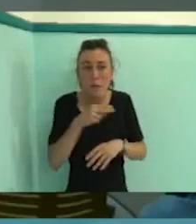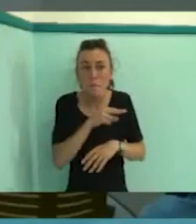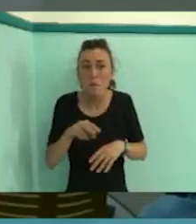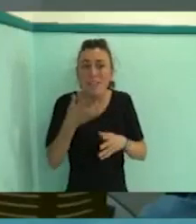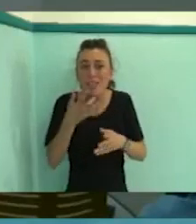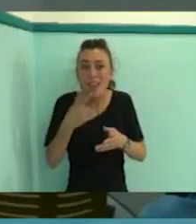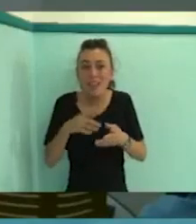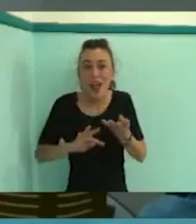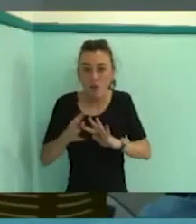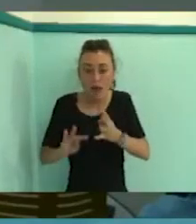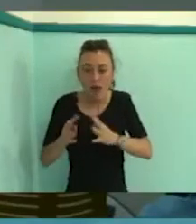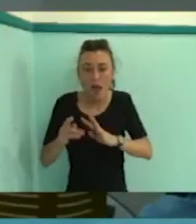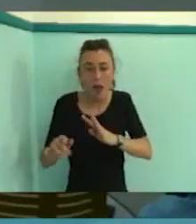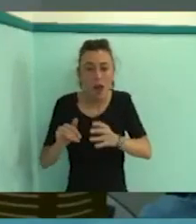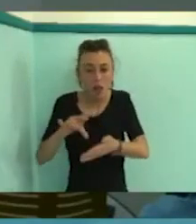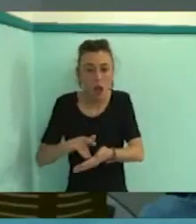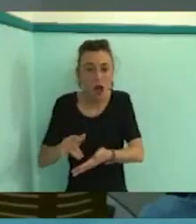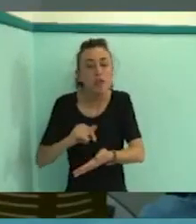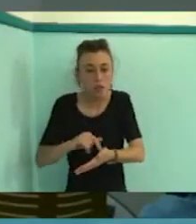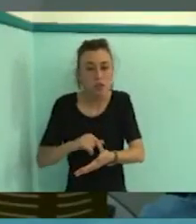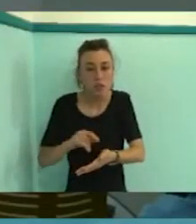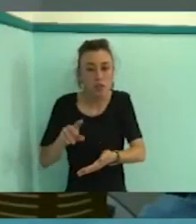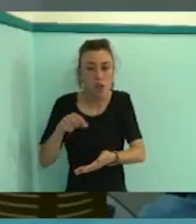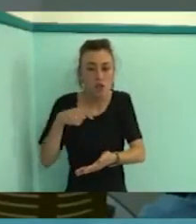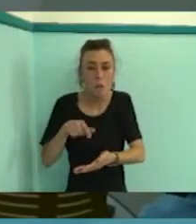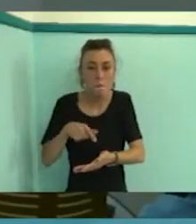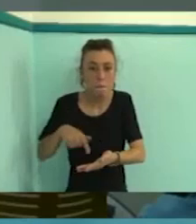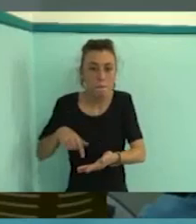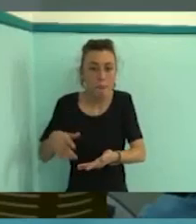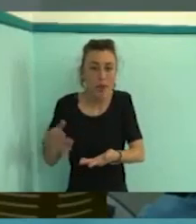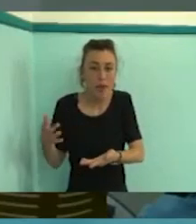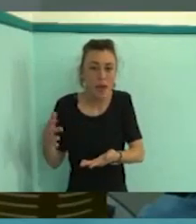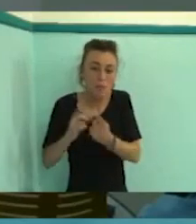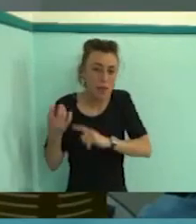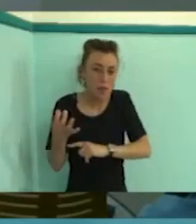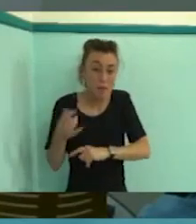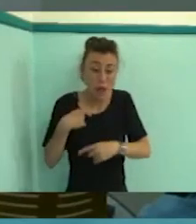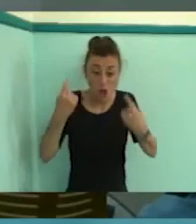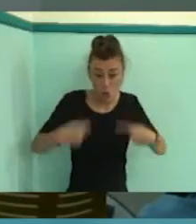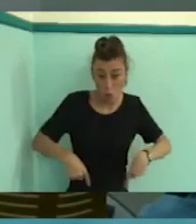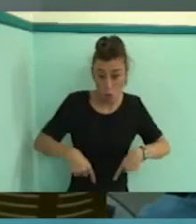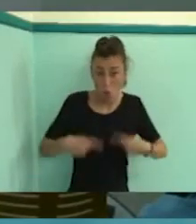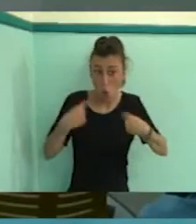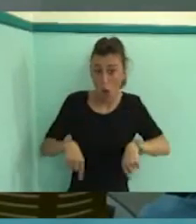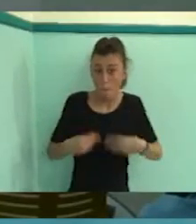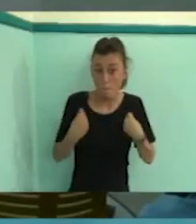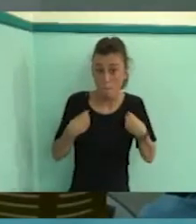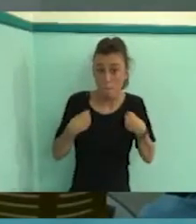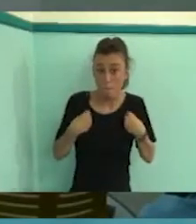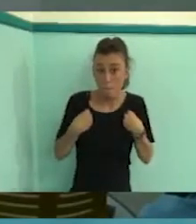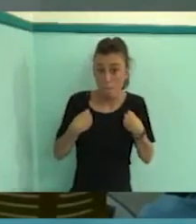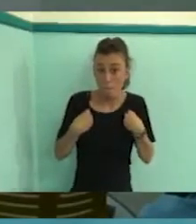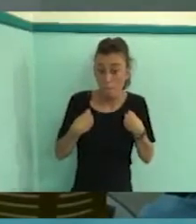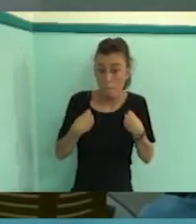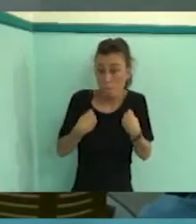eso sí que hay que cambiar los panorama ahora los cuerpos vivan los cuerpos vivan los cuerpos libres vivan los cuerpos felices qué no te cuentan de la